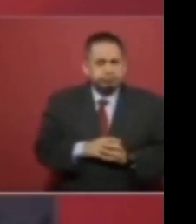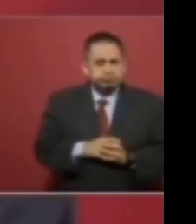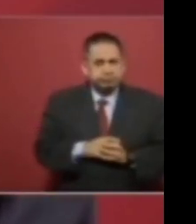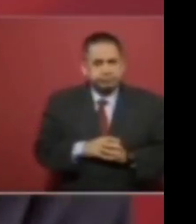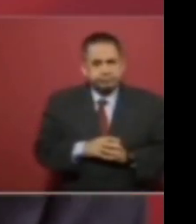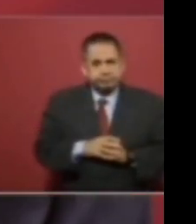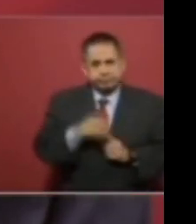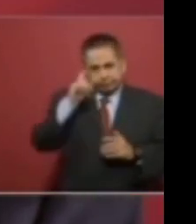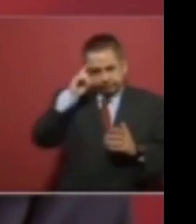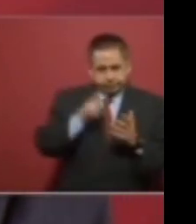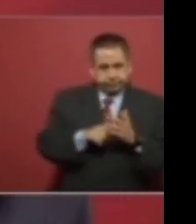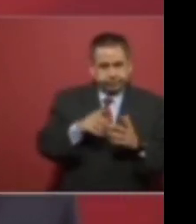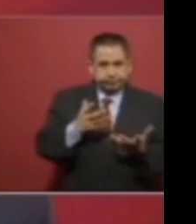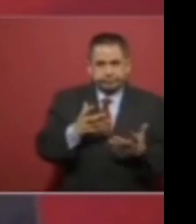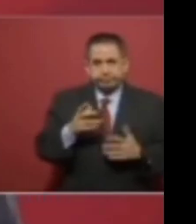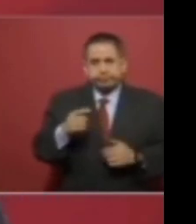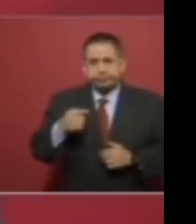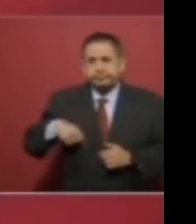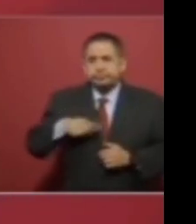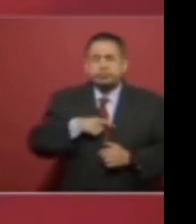crear nosotros